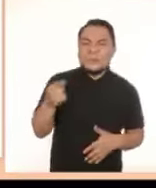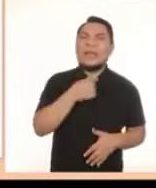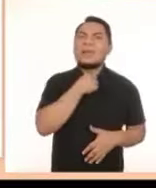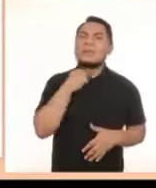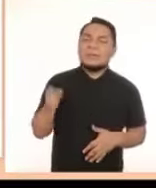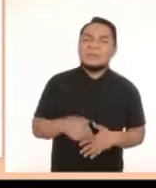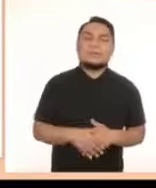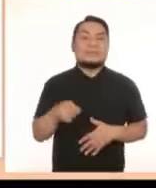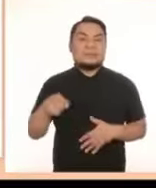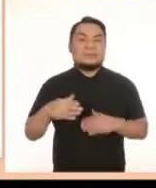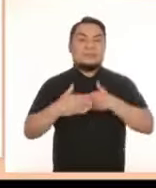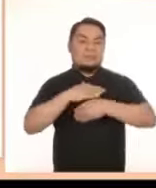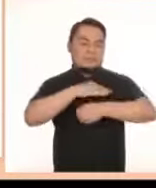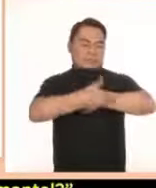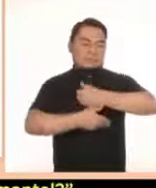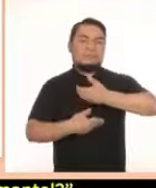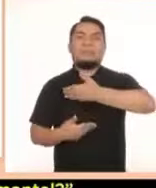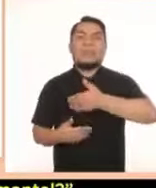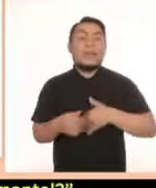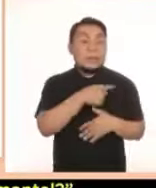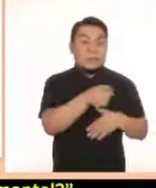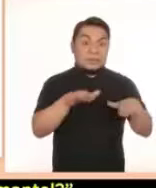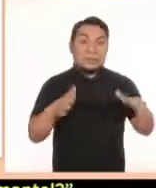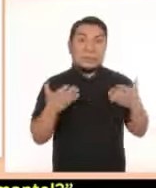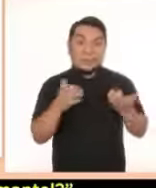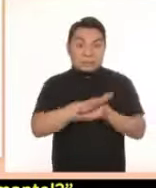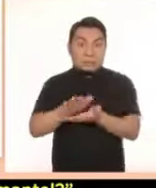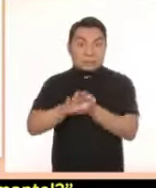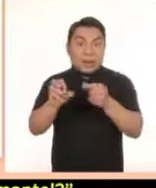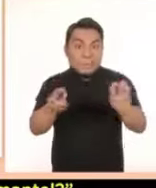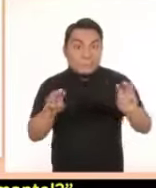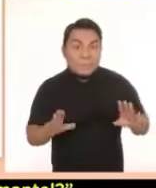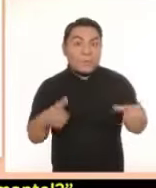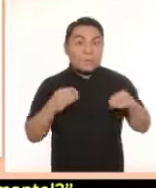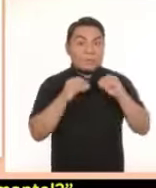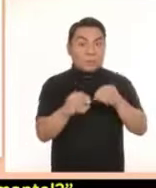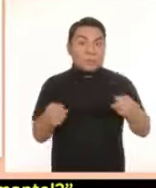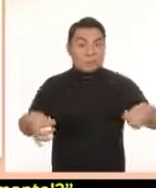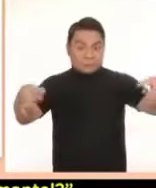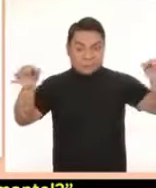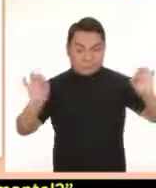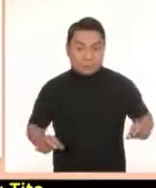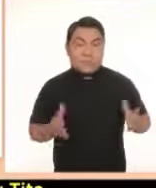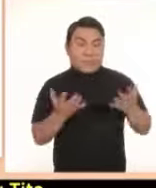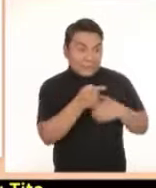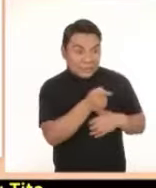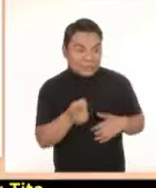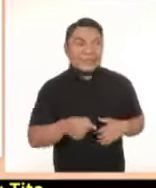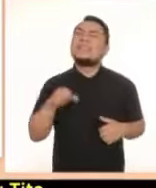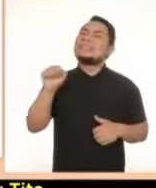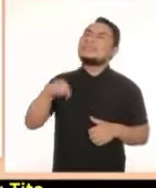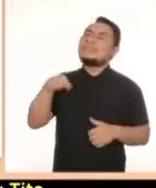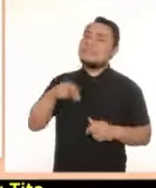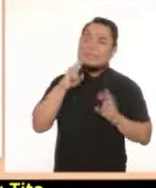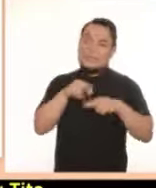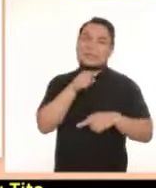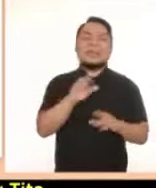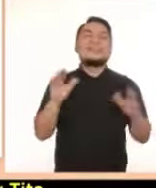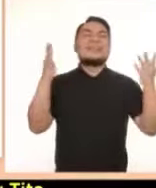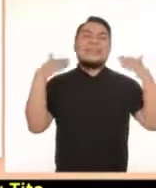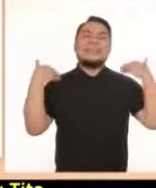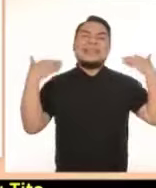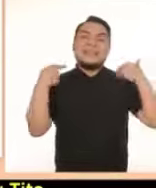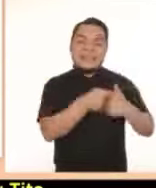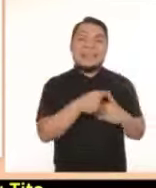Ella trae un mantel en el brazo. ¡Niños! ¿Quieren limpiar la mesa y poner el mantel? ¡Sí!